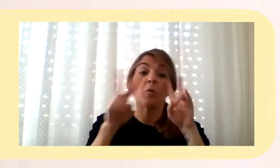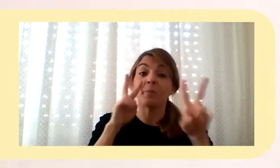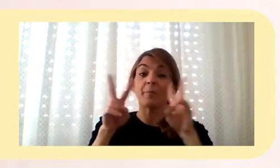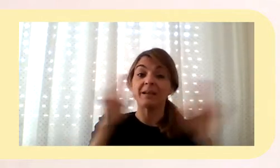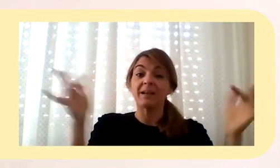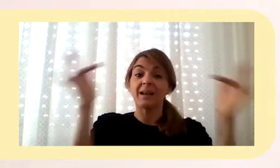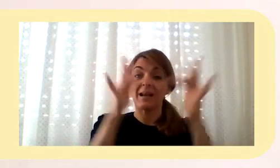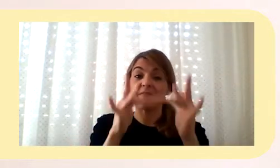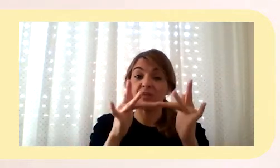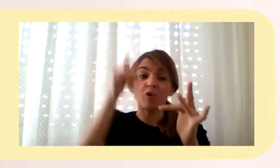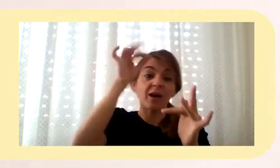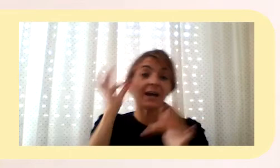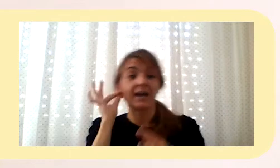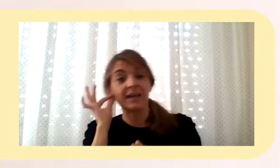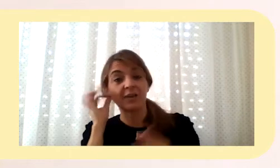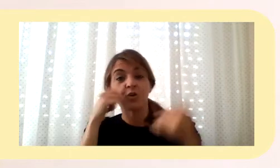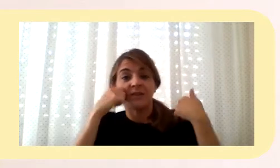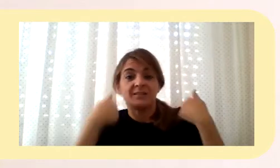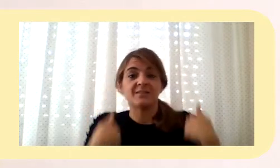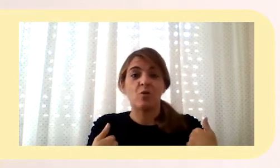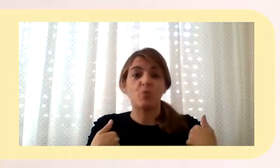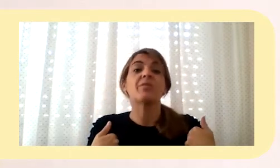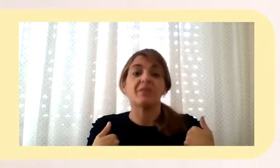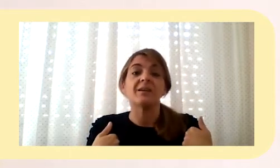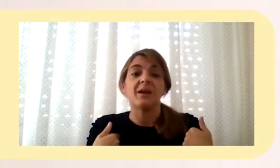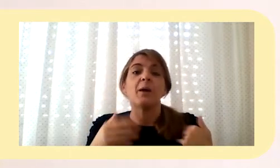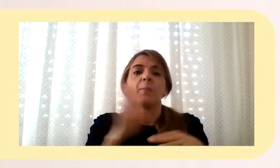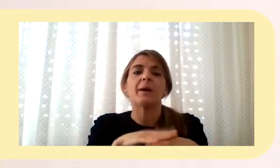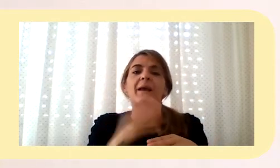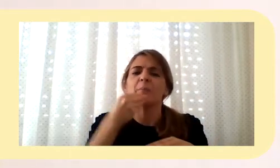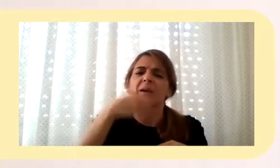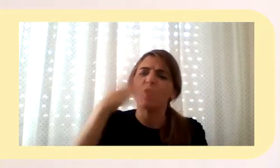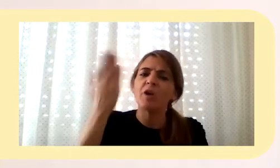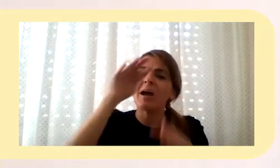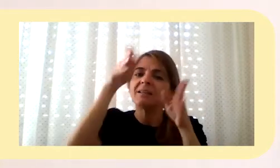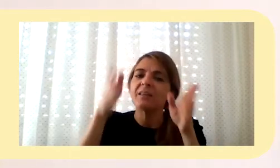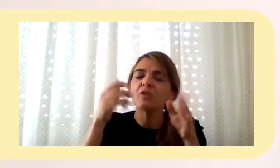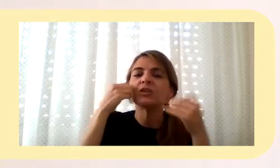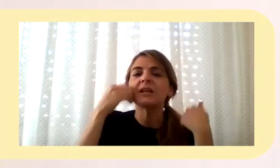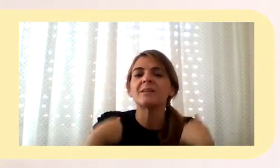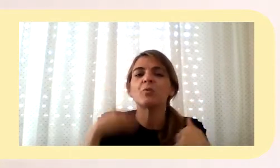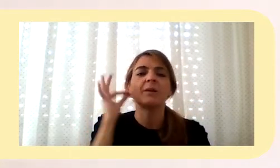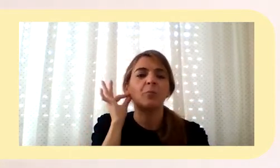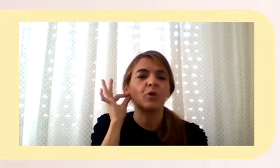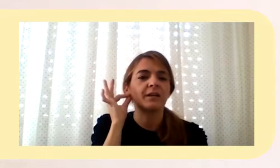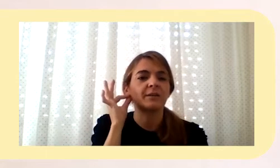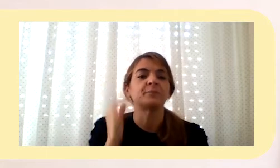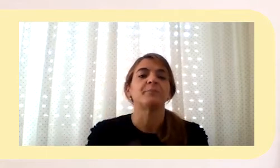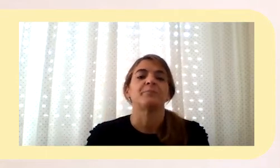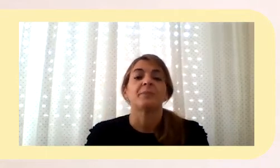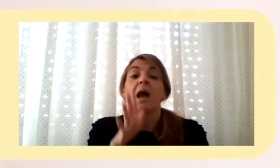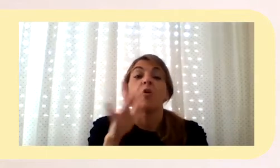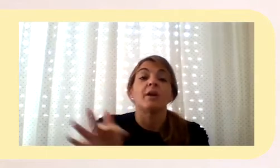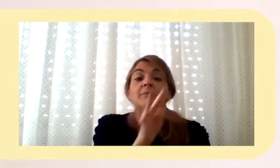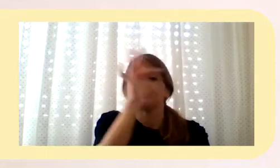relación entre el género y la salud y contribuir de esta manera a la mejora de la atención de la salud de las mujeres. Nada más, doy paso